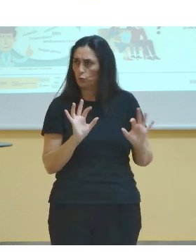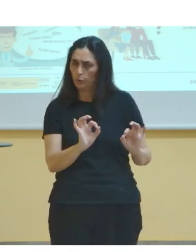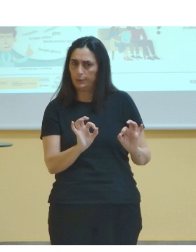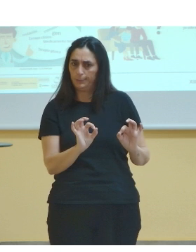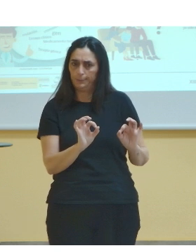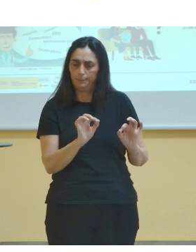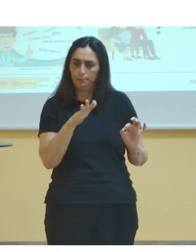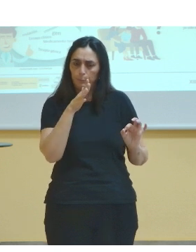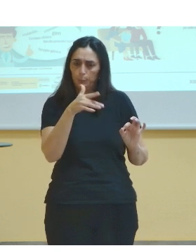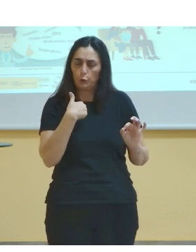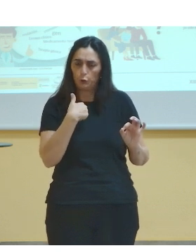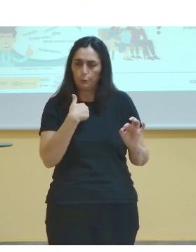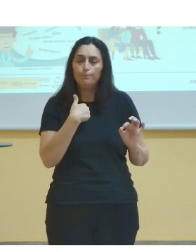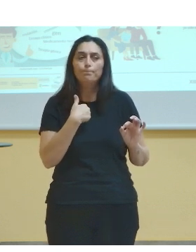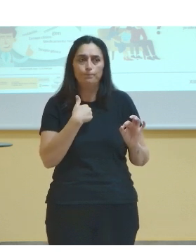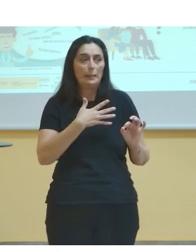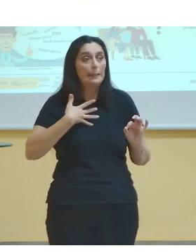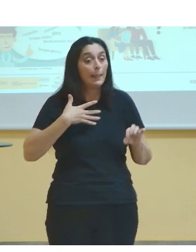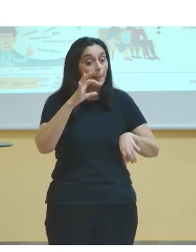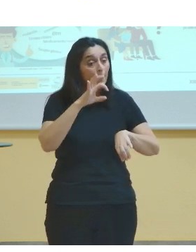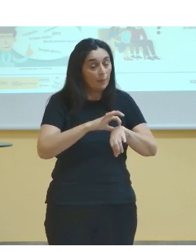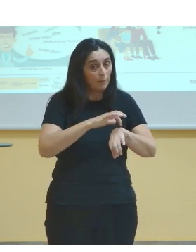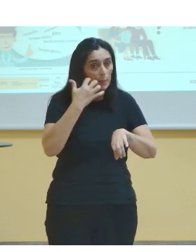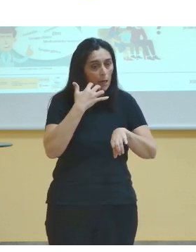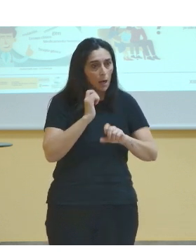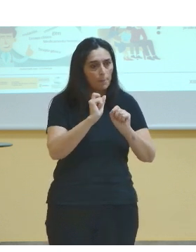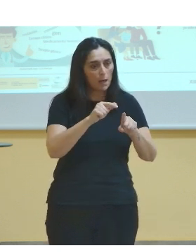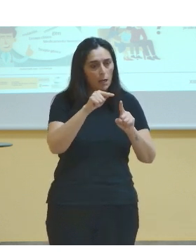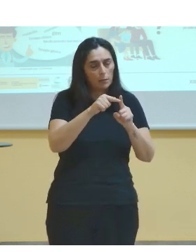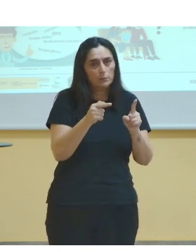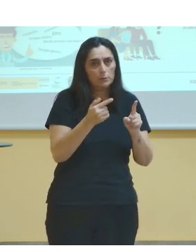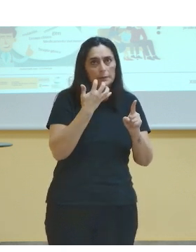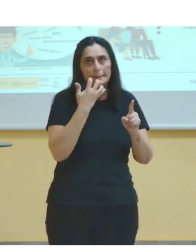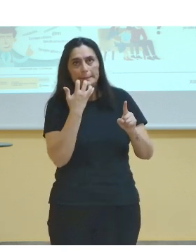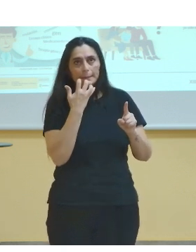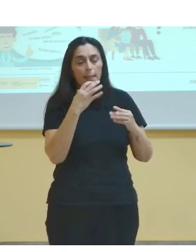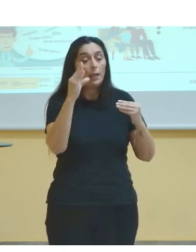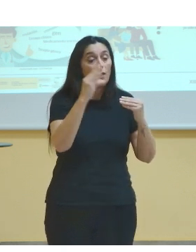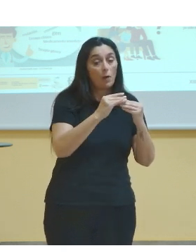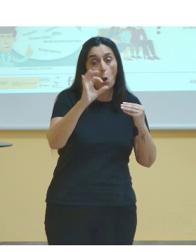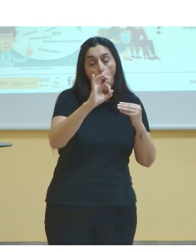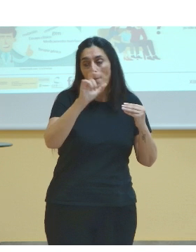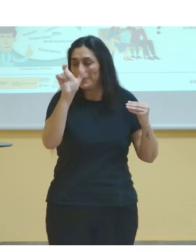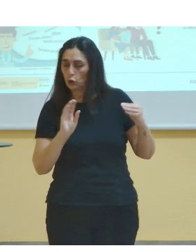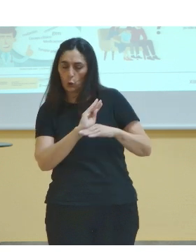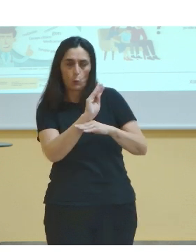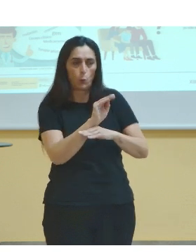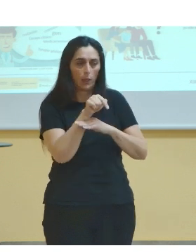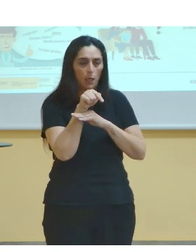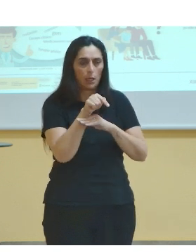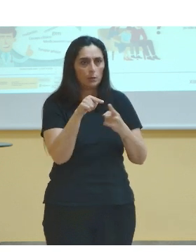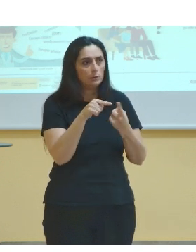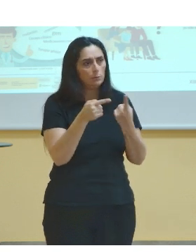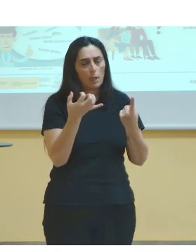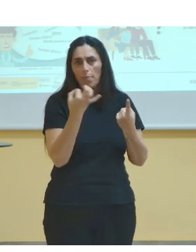nosotros creemos que la persona que convive con una enfermedad rara, tanto como cuidador o como paciente debe poder acercarse a